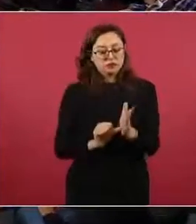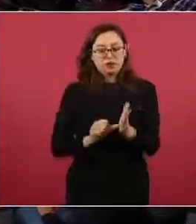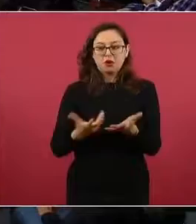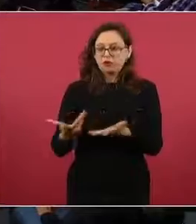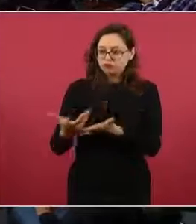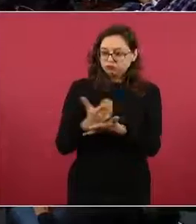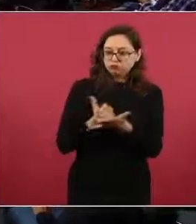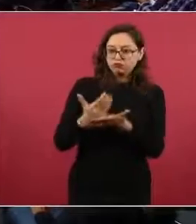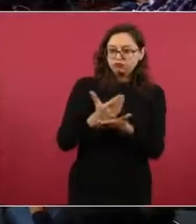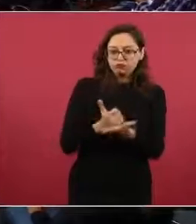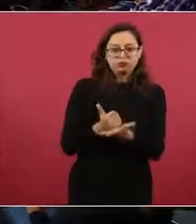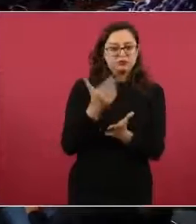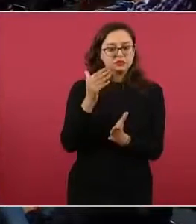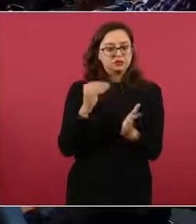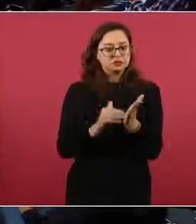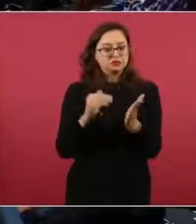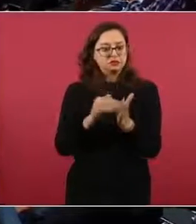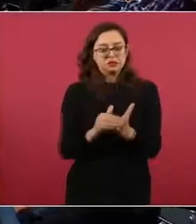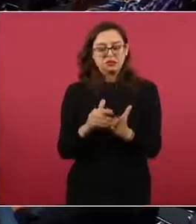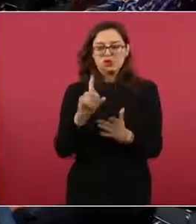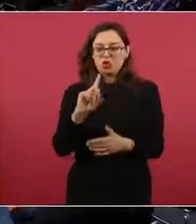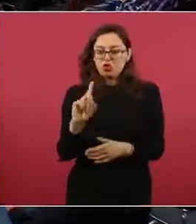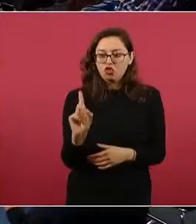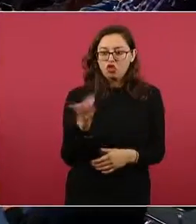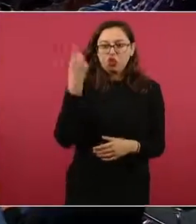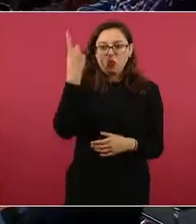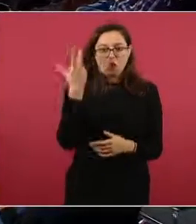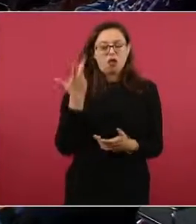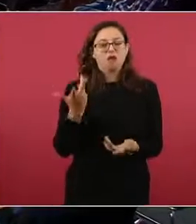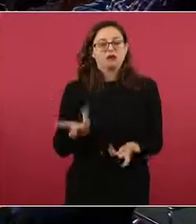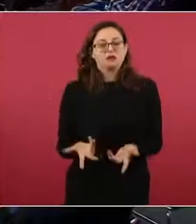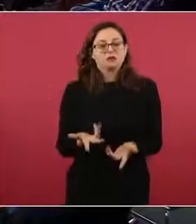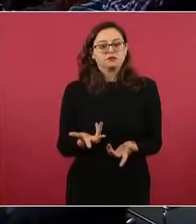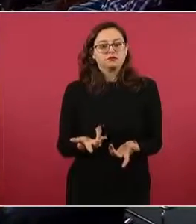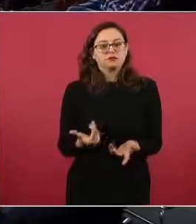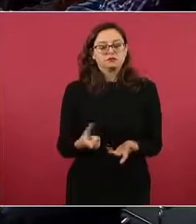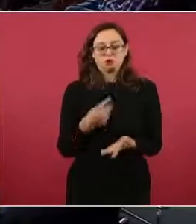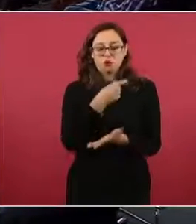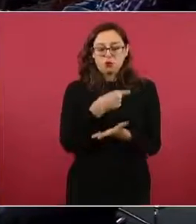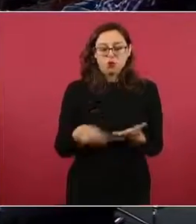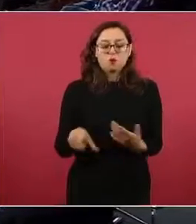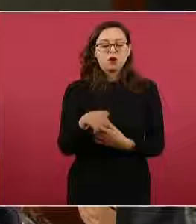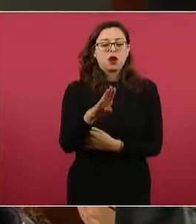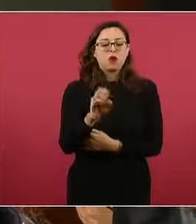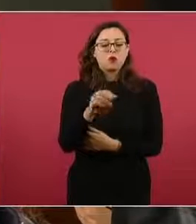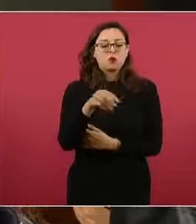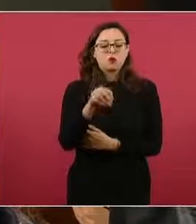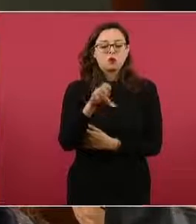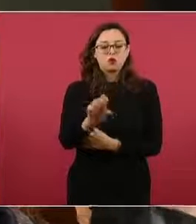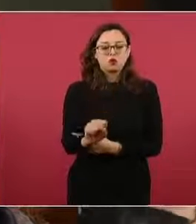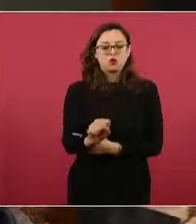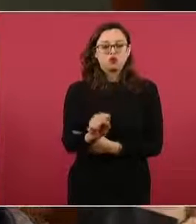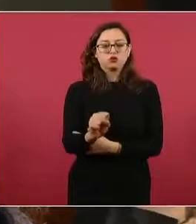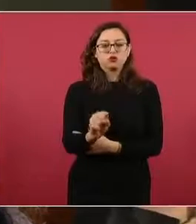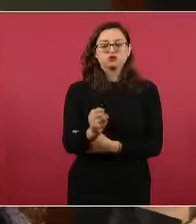millones de dólares, hizo una recompra de bonos, una reestructura de su